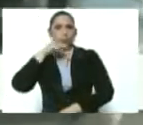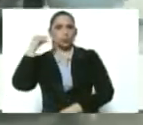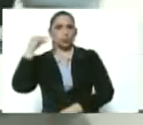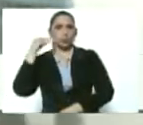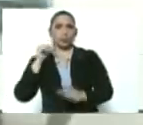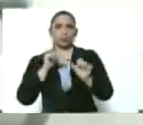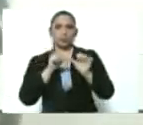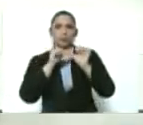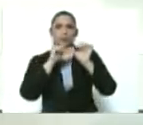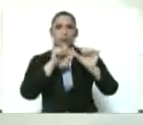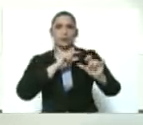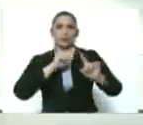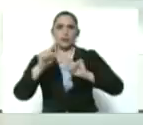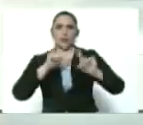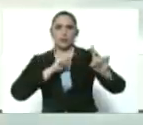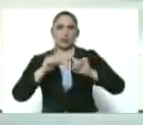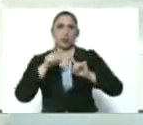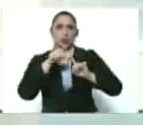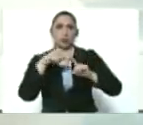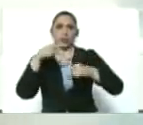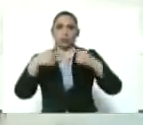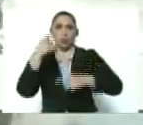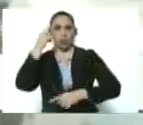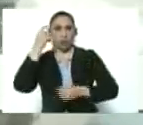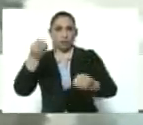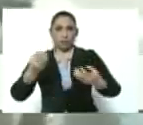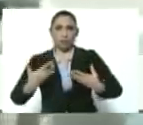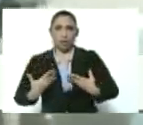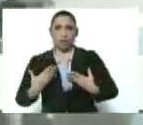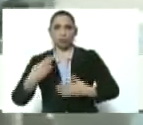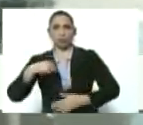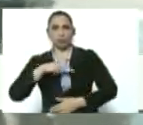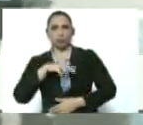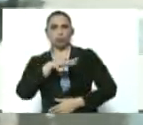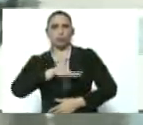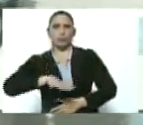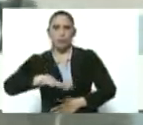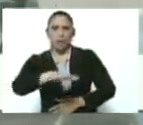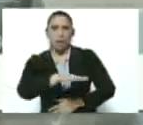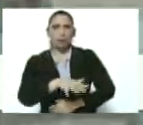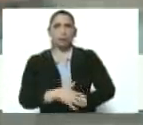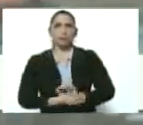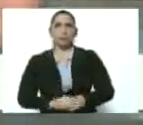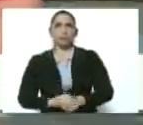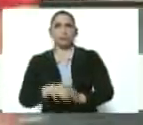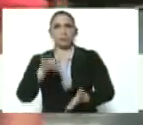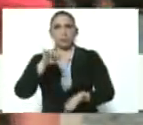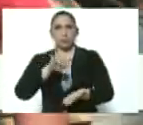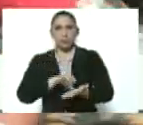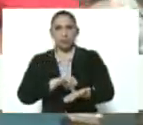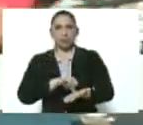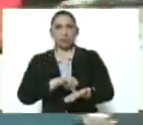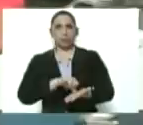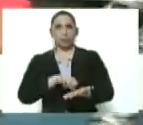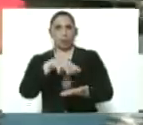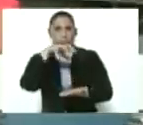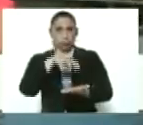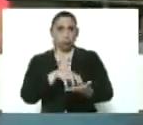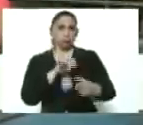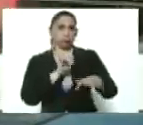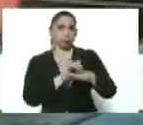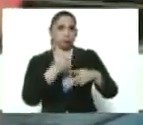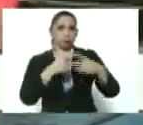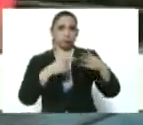las instrucciones que usted a diario nos da hemos estado en plaza hemos estado en el centro de la ciudad en distintas avenidas